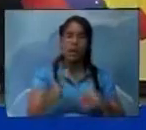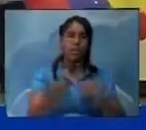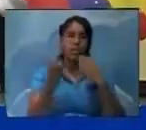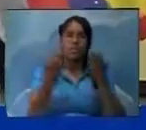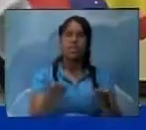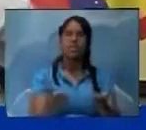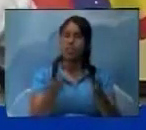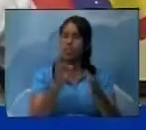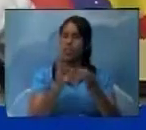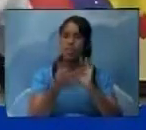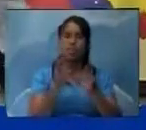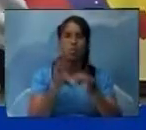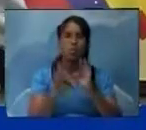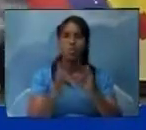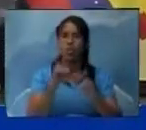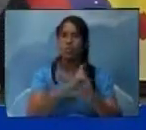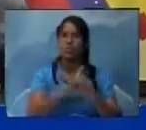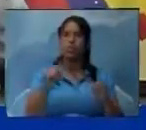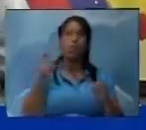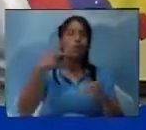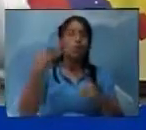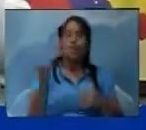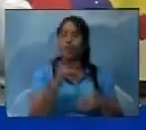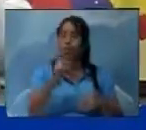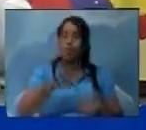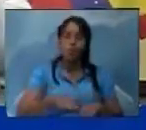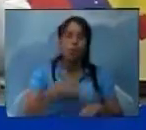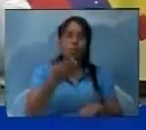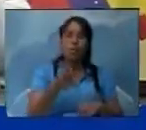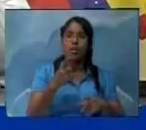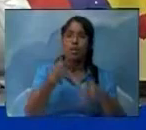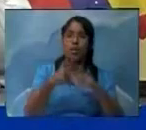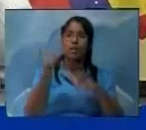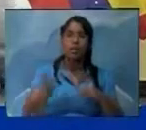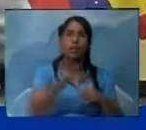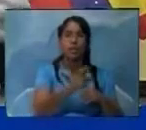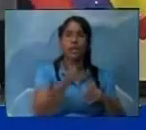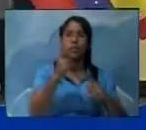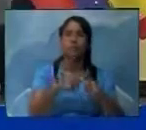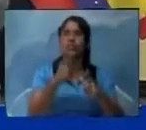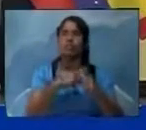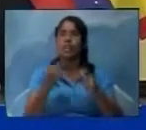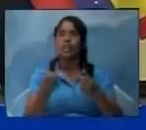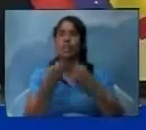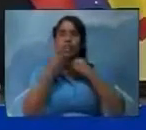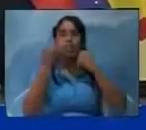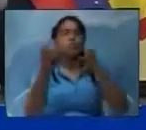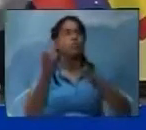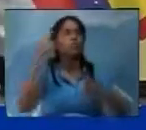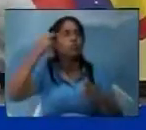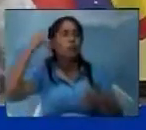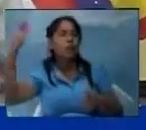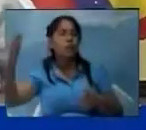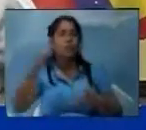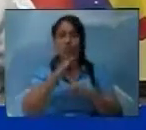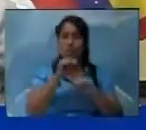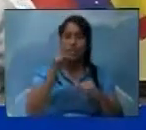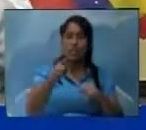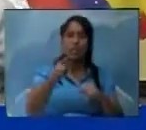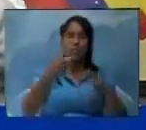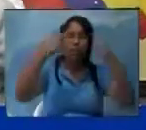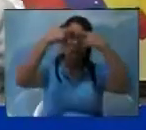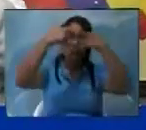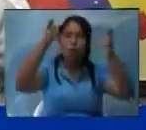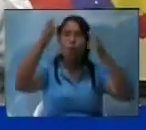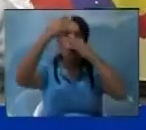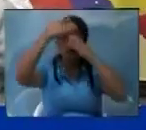dio la interpretación, lo que no pudieron los adivinos, te contó el sueño que a ti se te